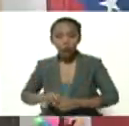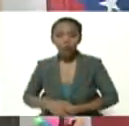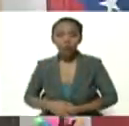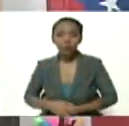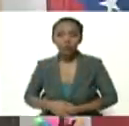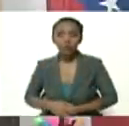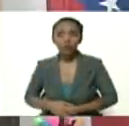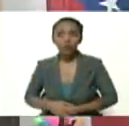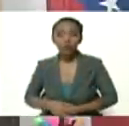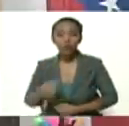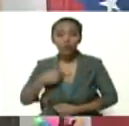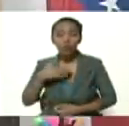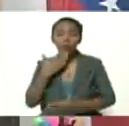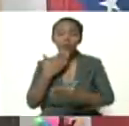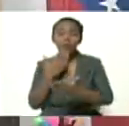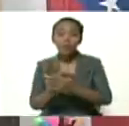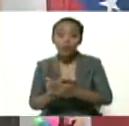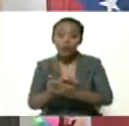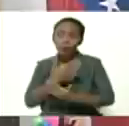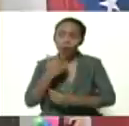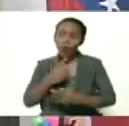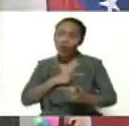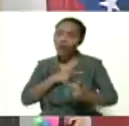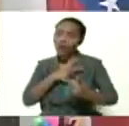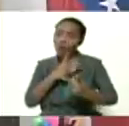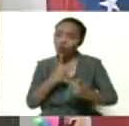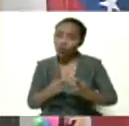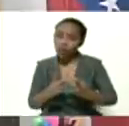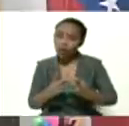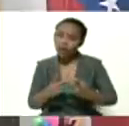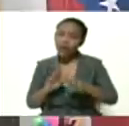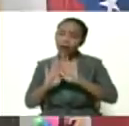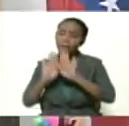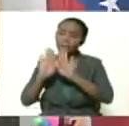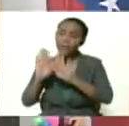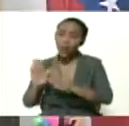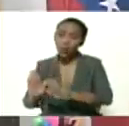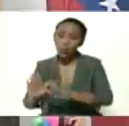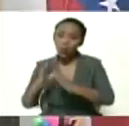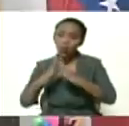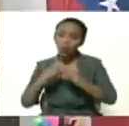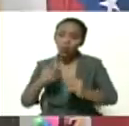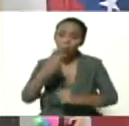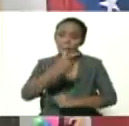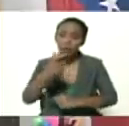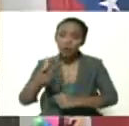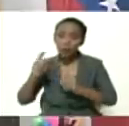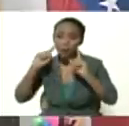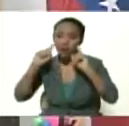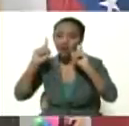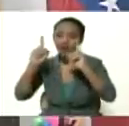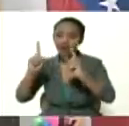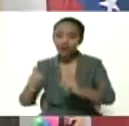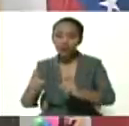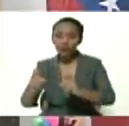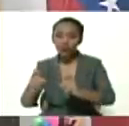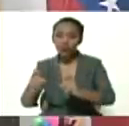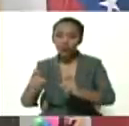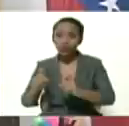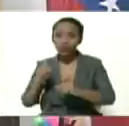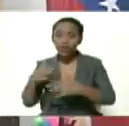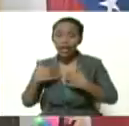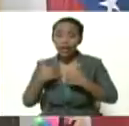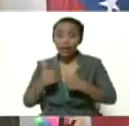Cada cosa. Yo pido la mejor buena voluntad y el apoyo a todo el personal profesional de la